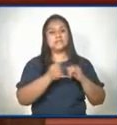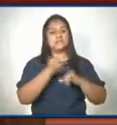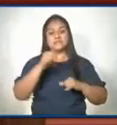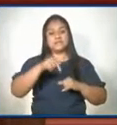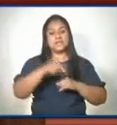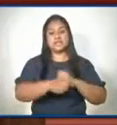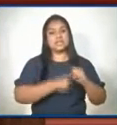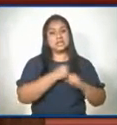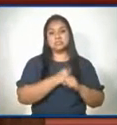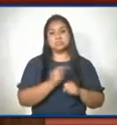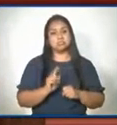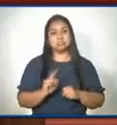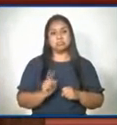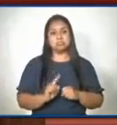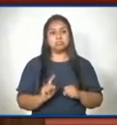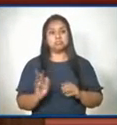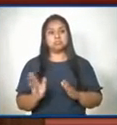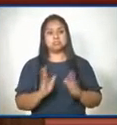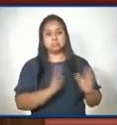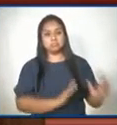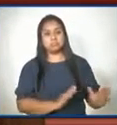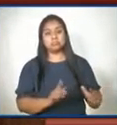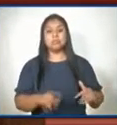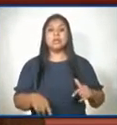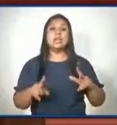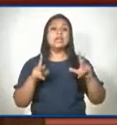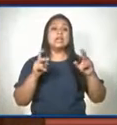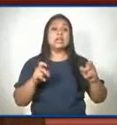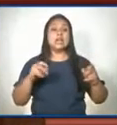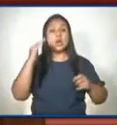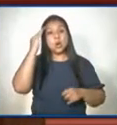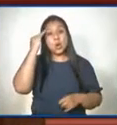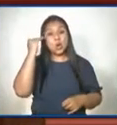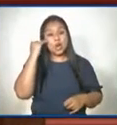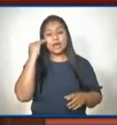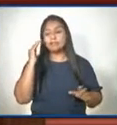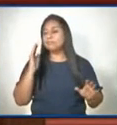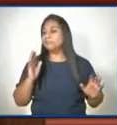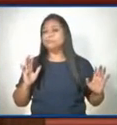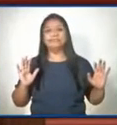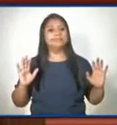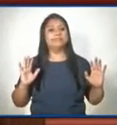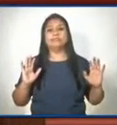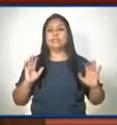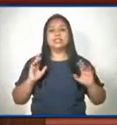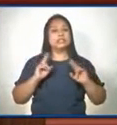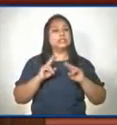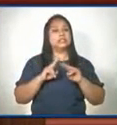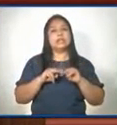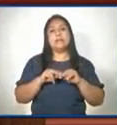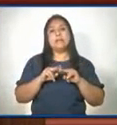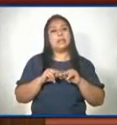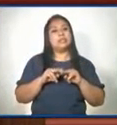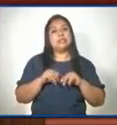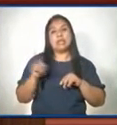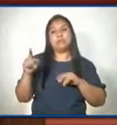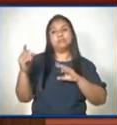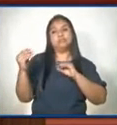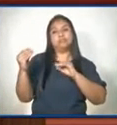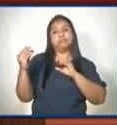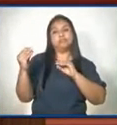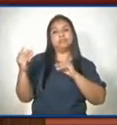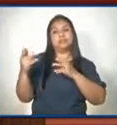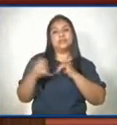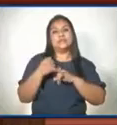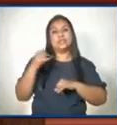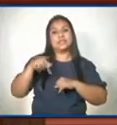año. En el caso de Corea no le podría decir, porque todo va a depender de lo que conversemos a finales